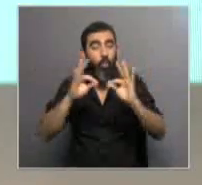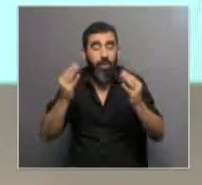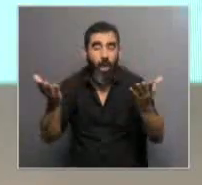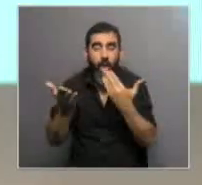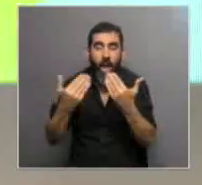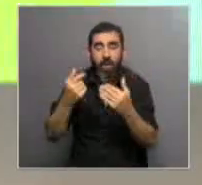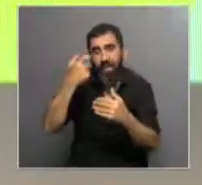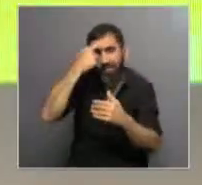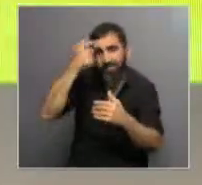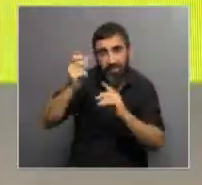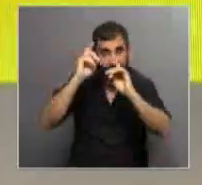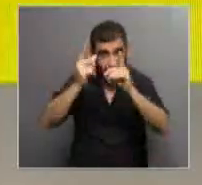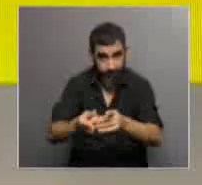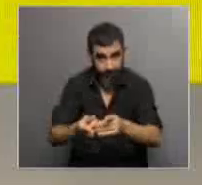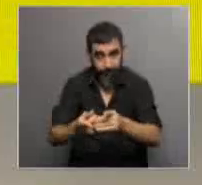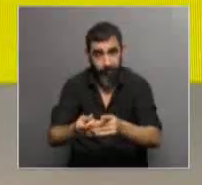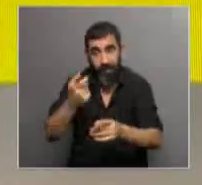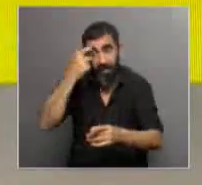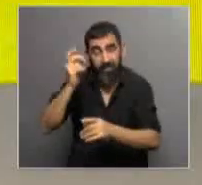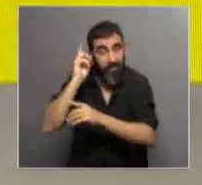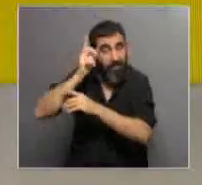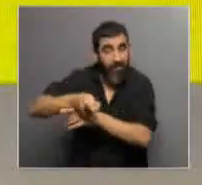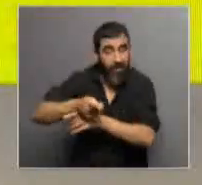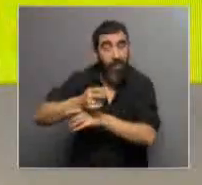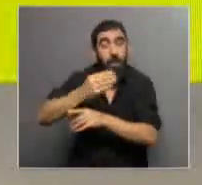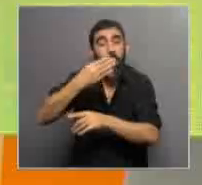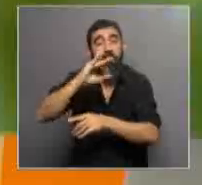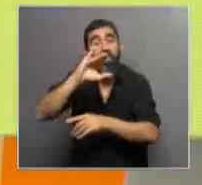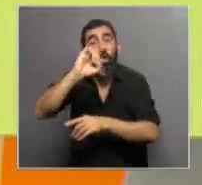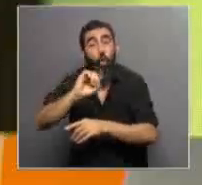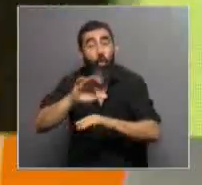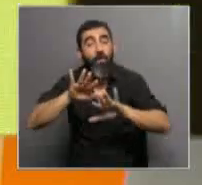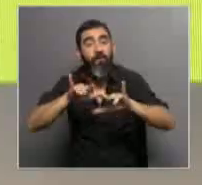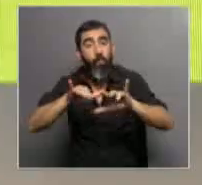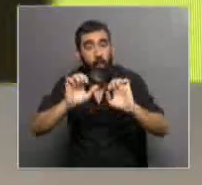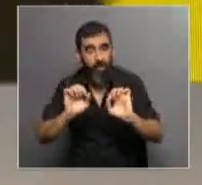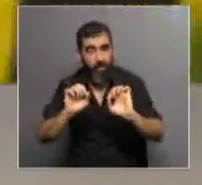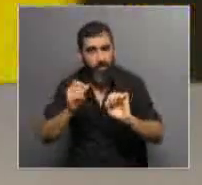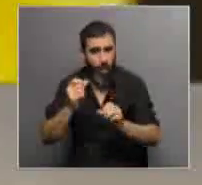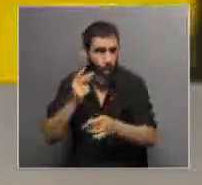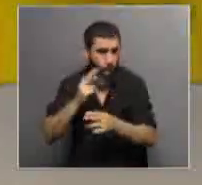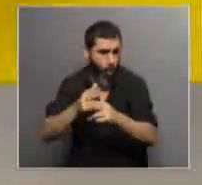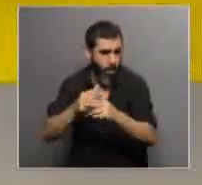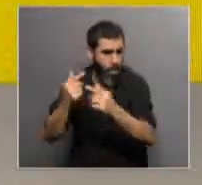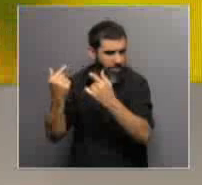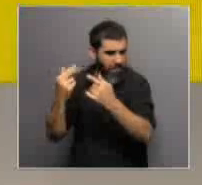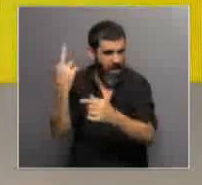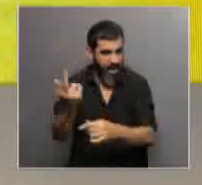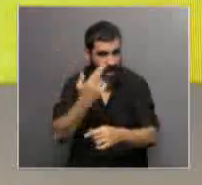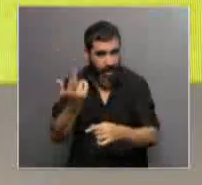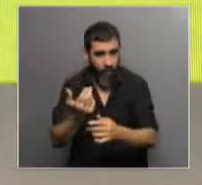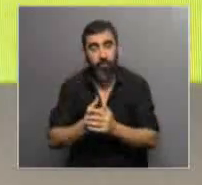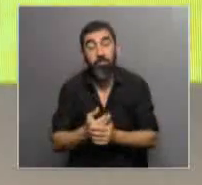ciencia que es la que la ciencia que los define es la bioinformática que quizás no es un nombre muy común o que suene tanto